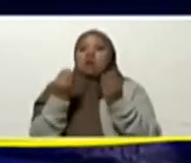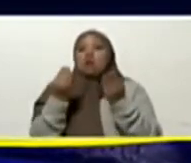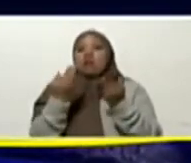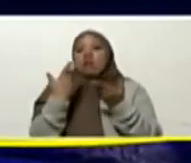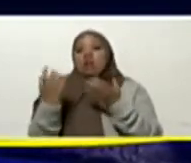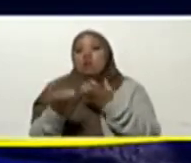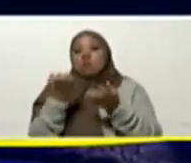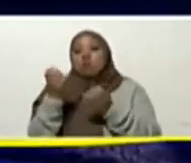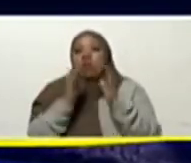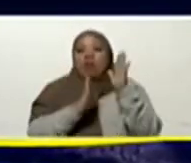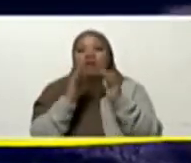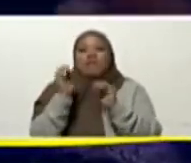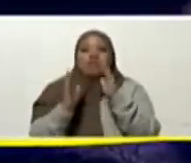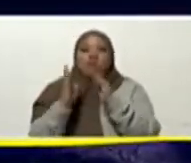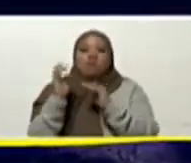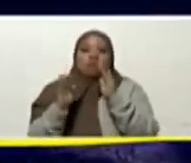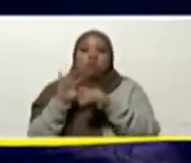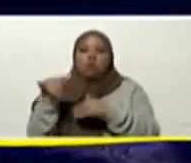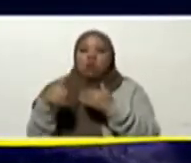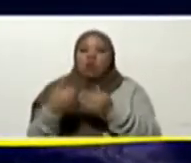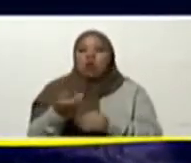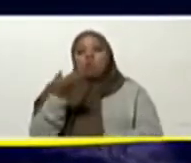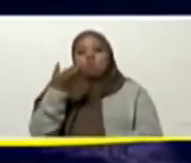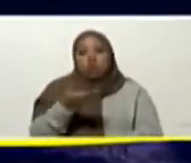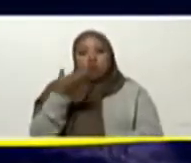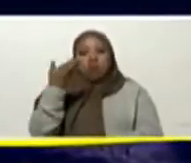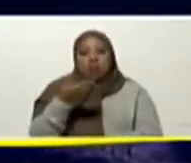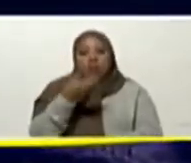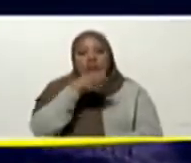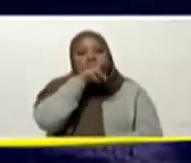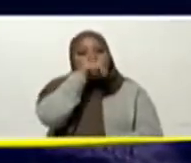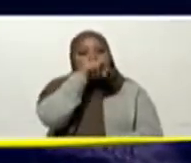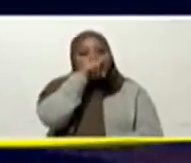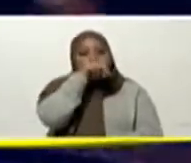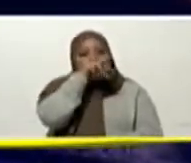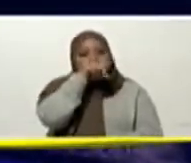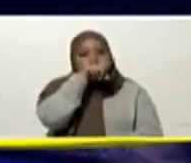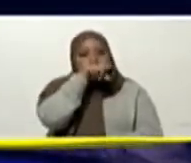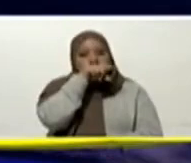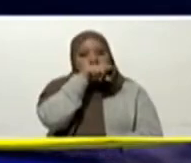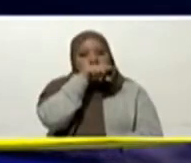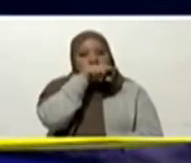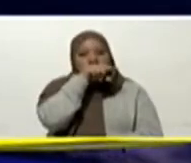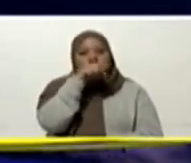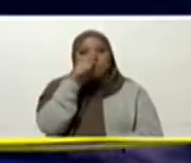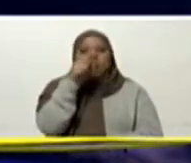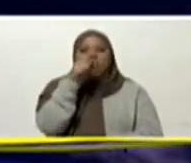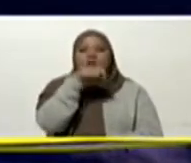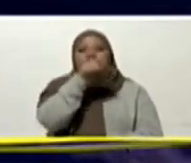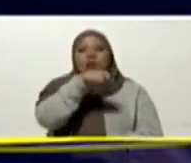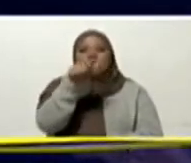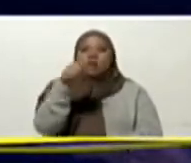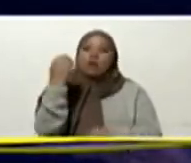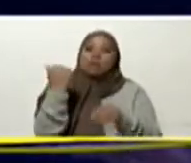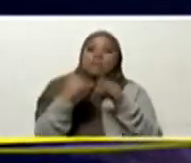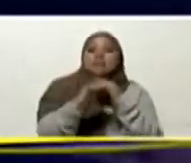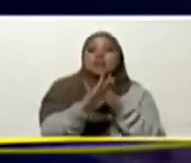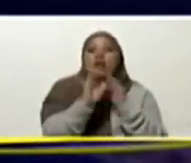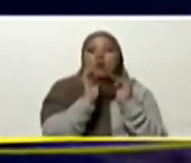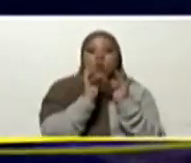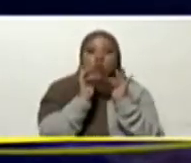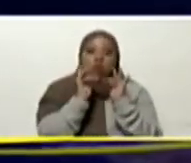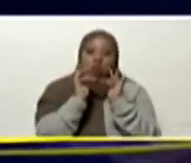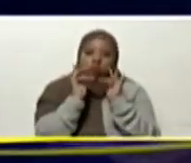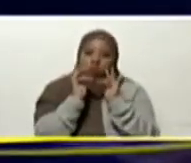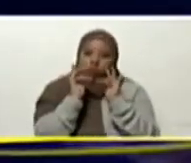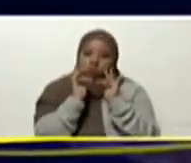una biblioteca. Y para nosotros es importante la oralidad, porque es a través de la oralidad que se transmite nuestra